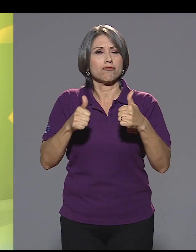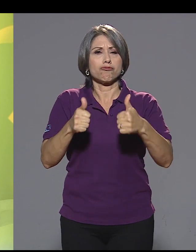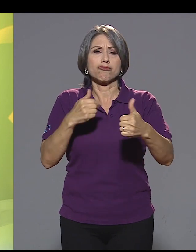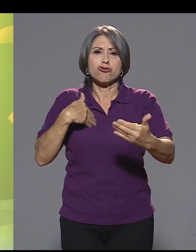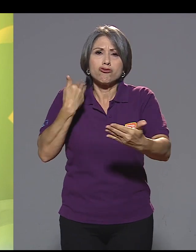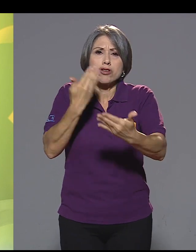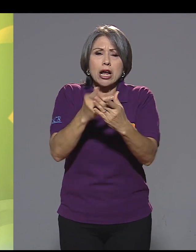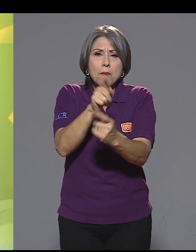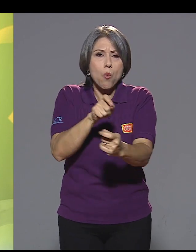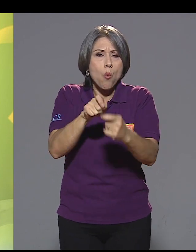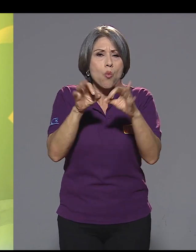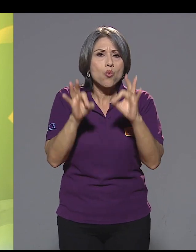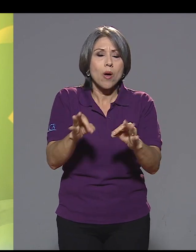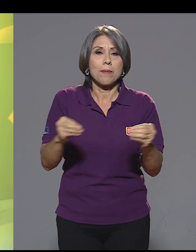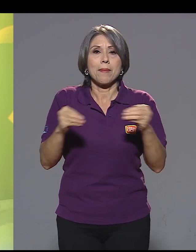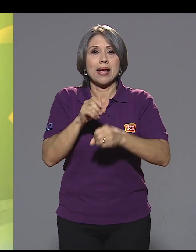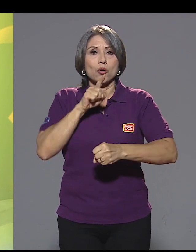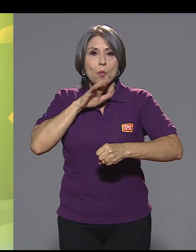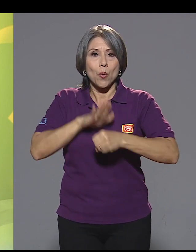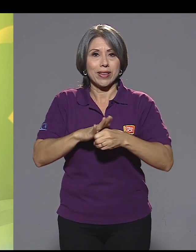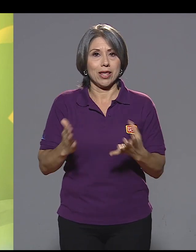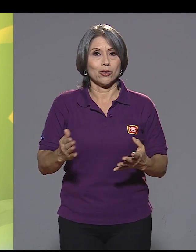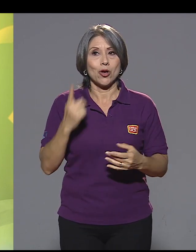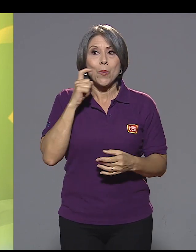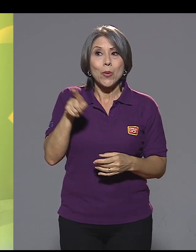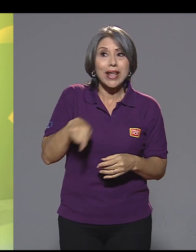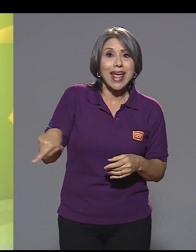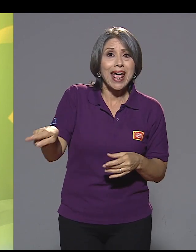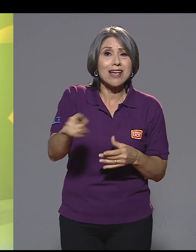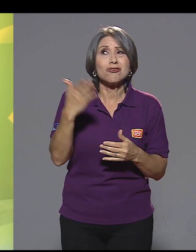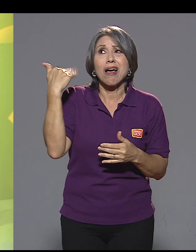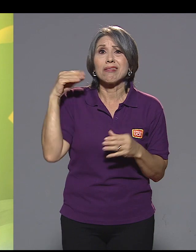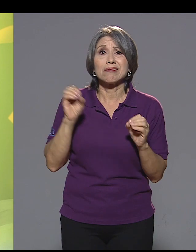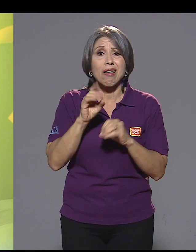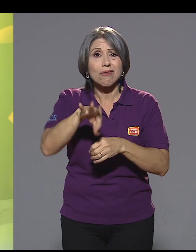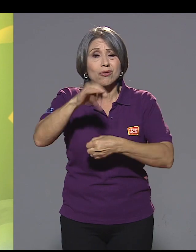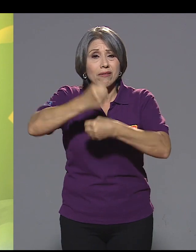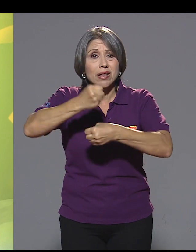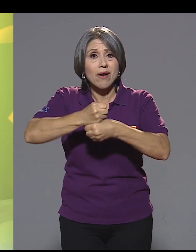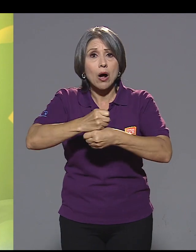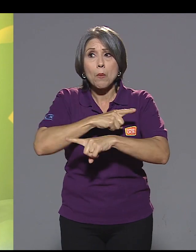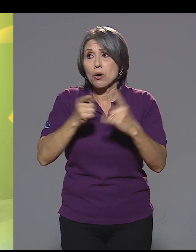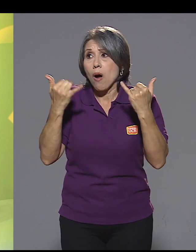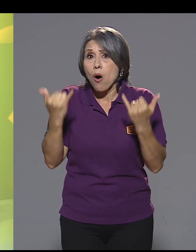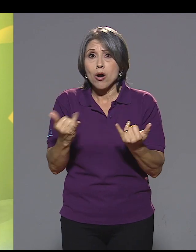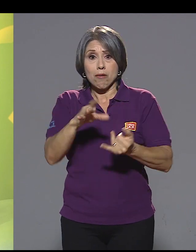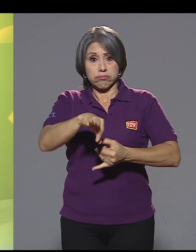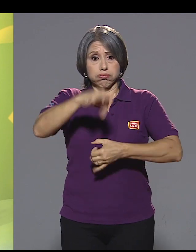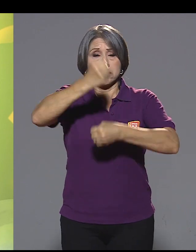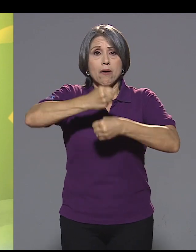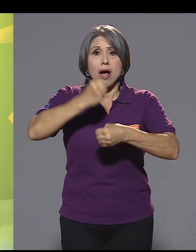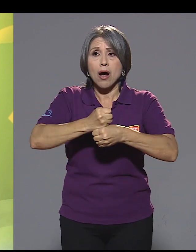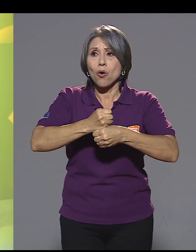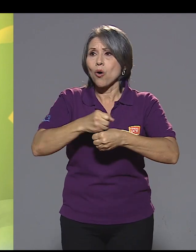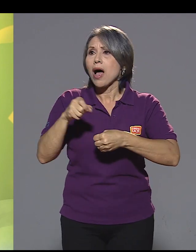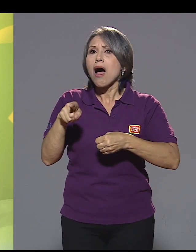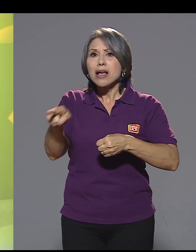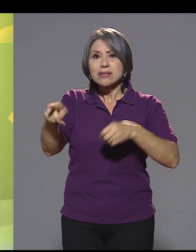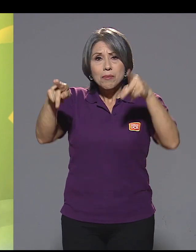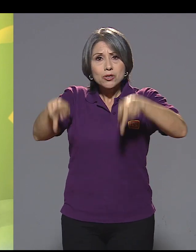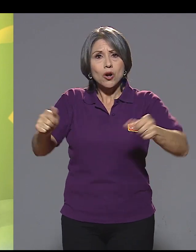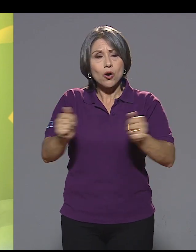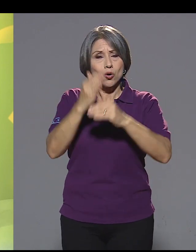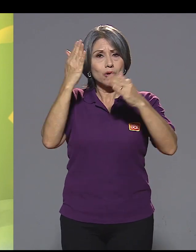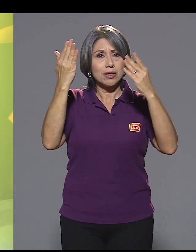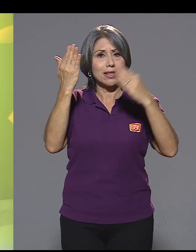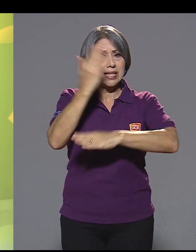comprometidos, porque al haber tanta exclusión, acceder a ese empleo es un logro tan importante para la persona con